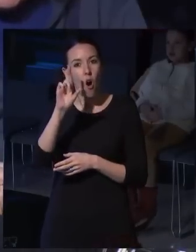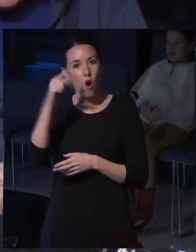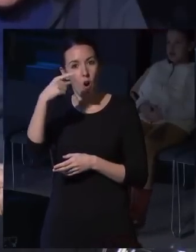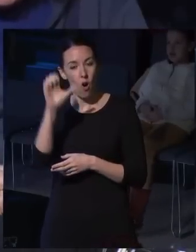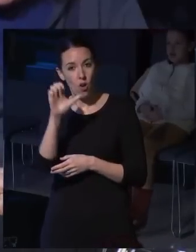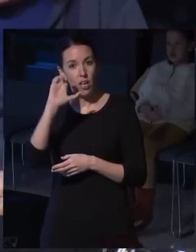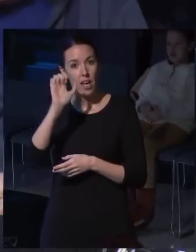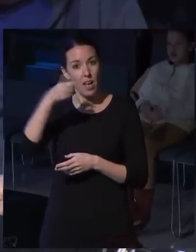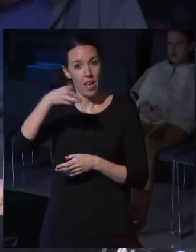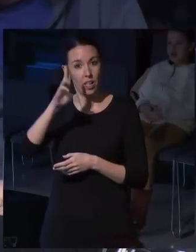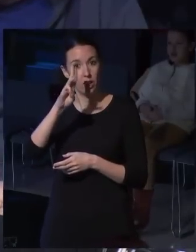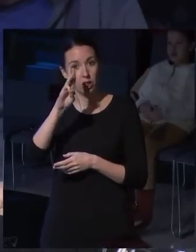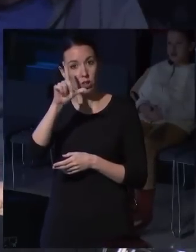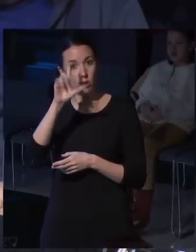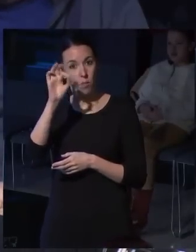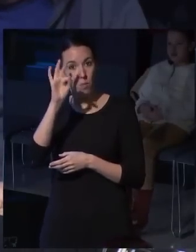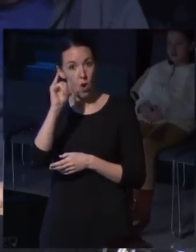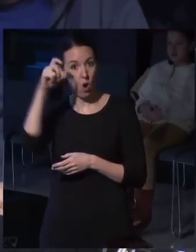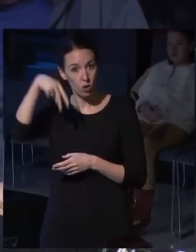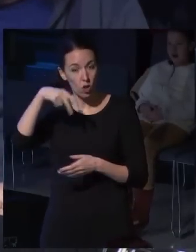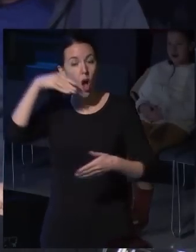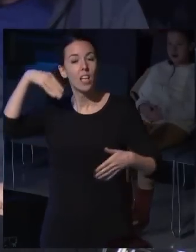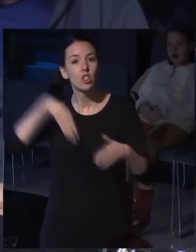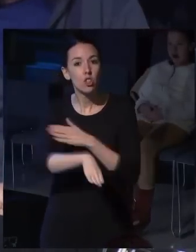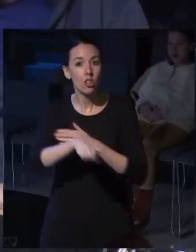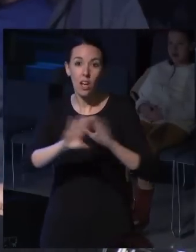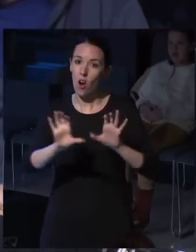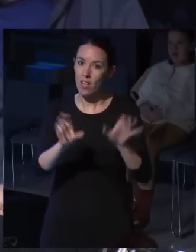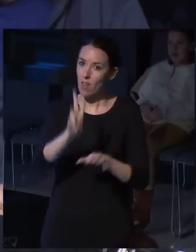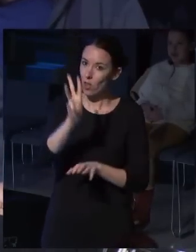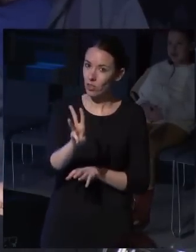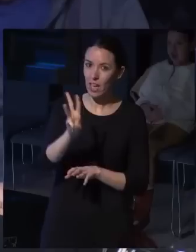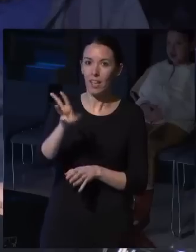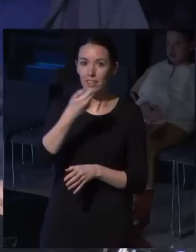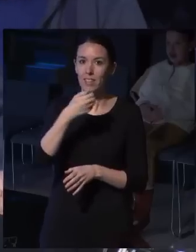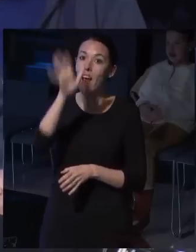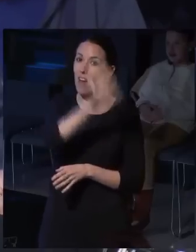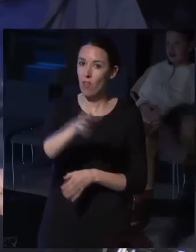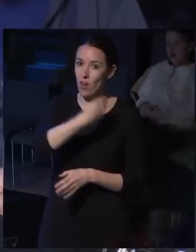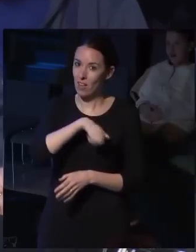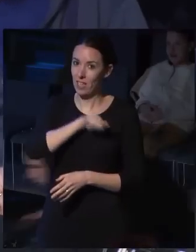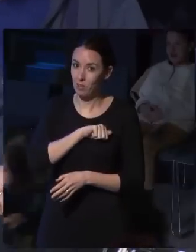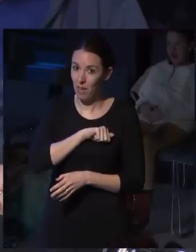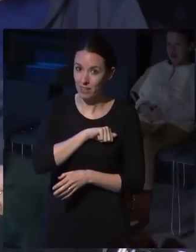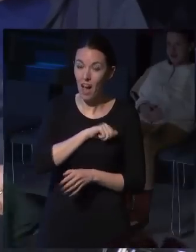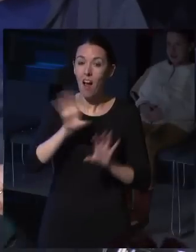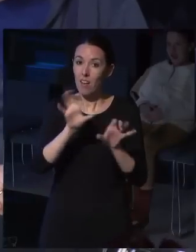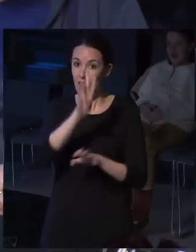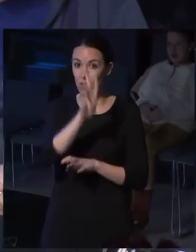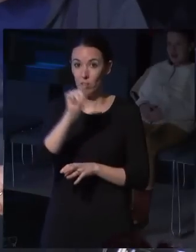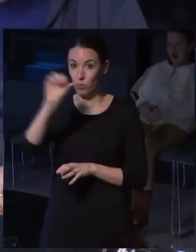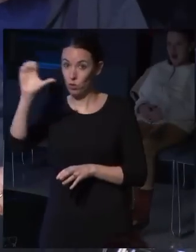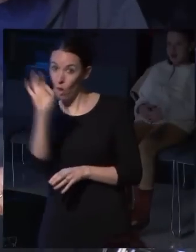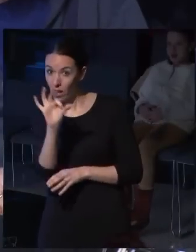El Sótano, el mejor programa de la radio española, en la mejor radio, Radio 3, de Radio Nacional de España, radio3.es, y